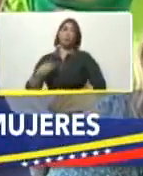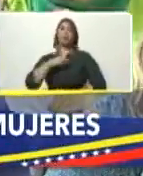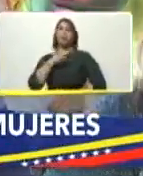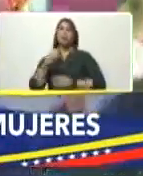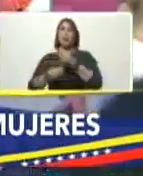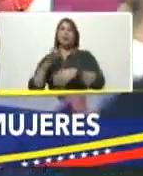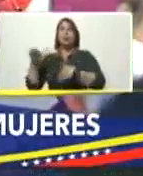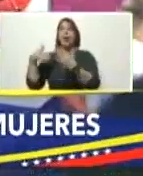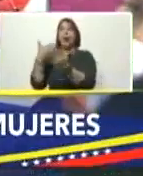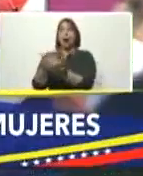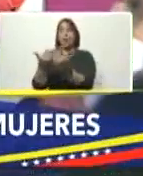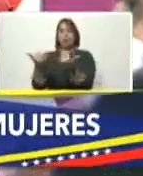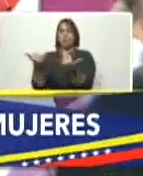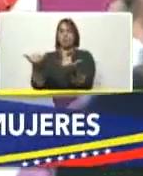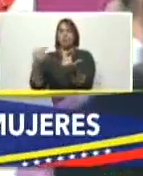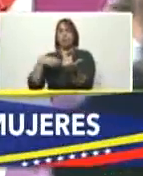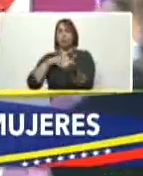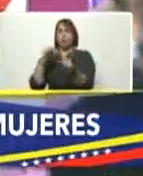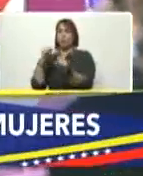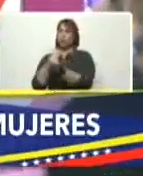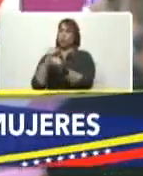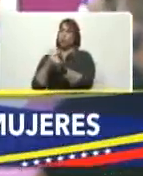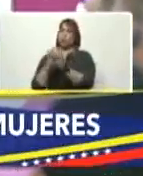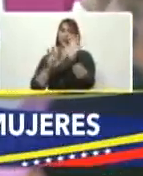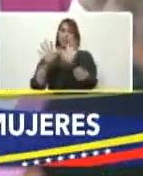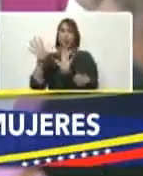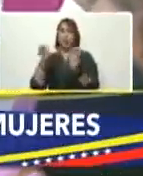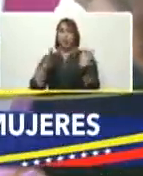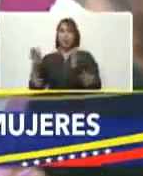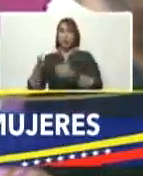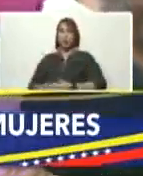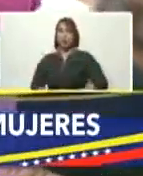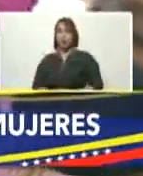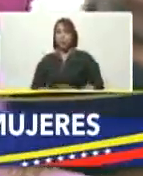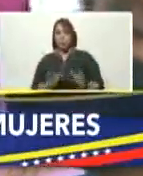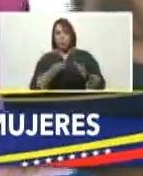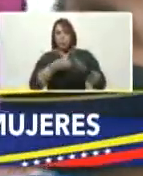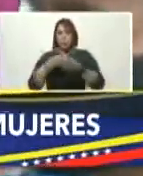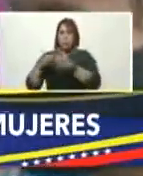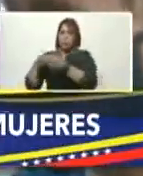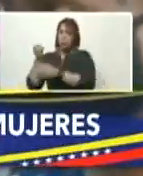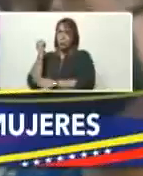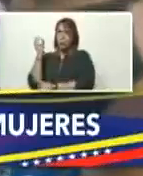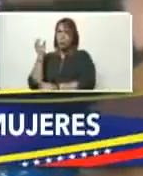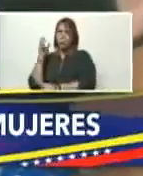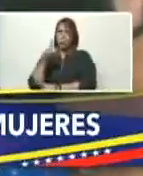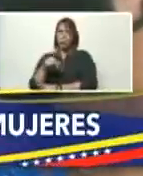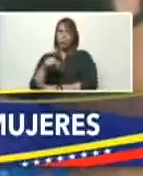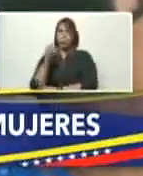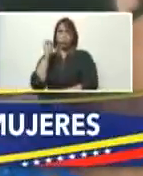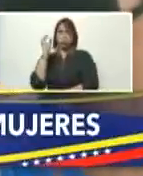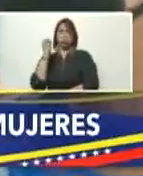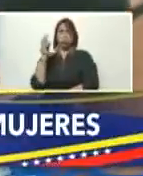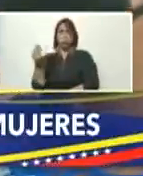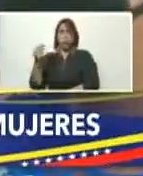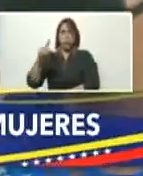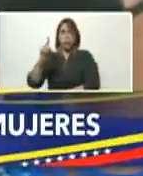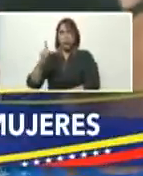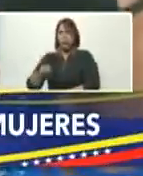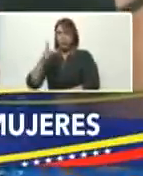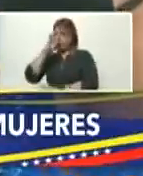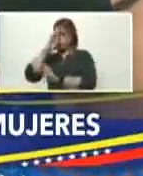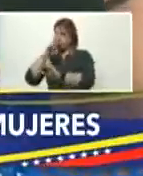ahorita. Hemos trabajado desde el 15 de marzo en la organización de este Congreso, un Congreso que además, debo